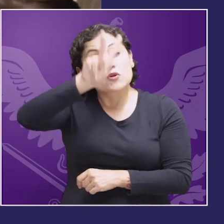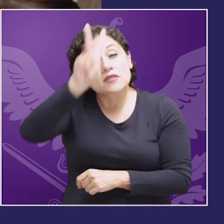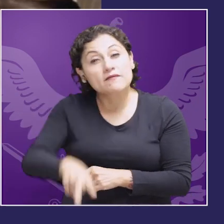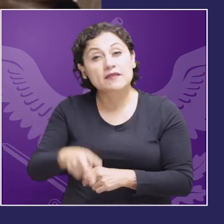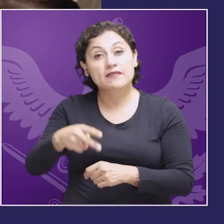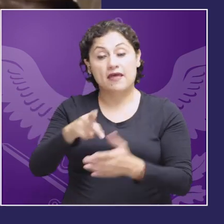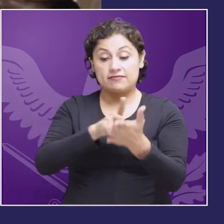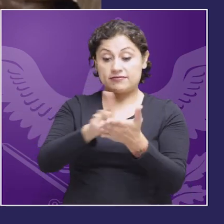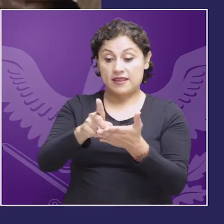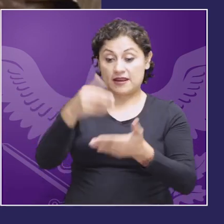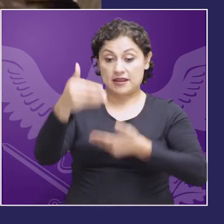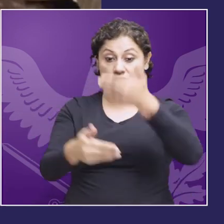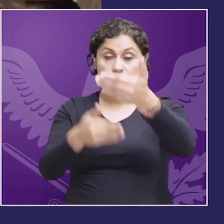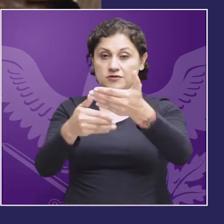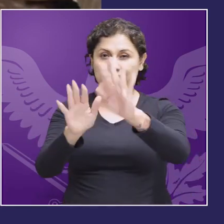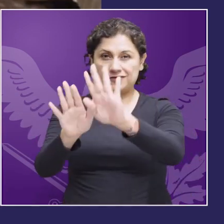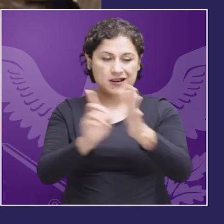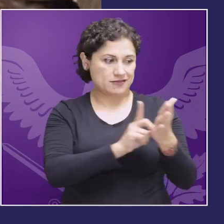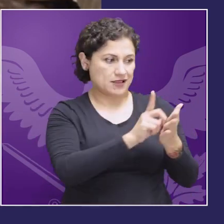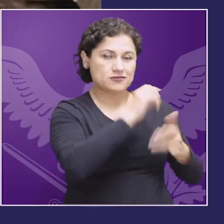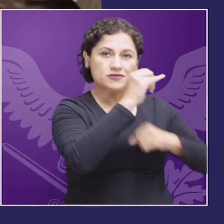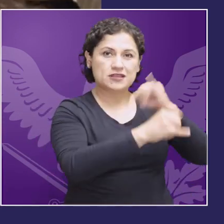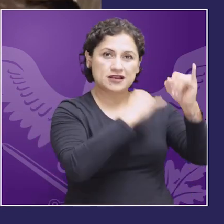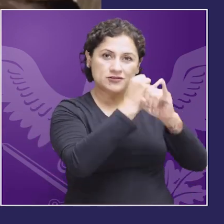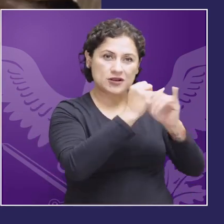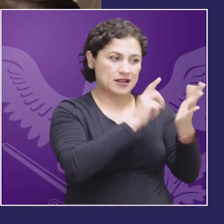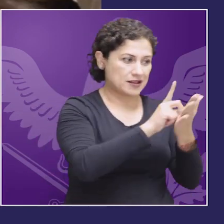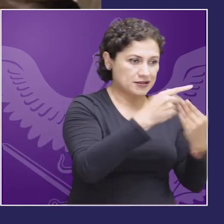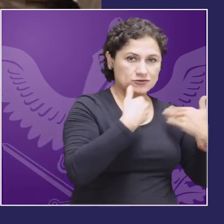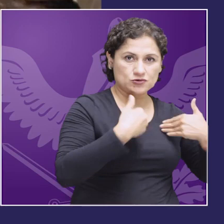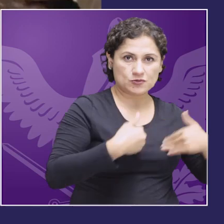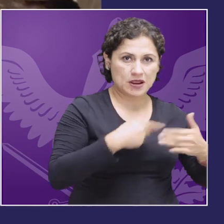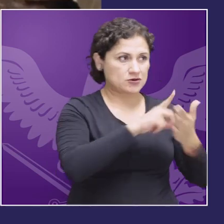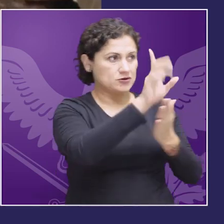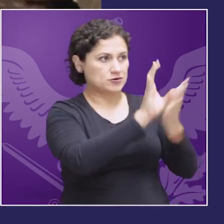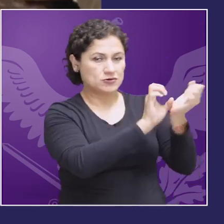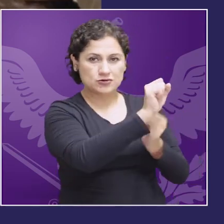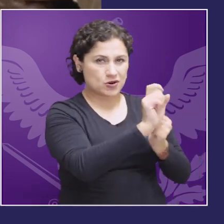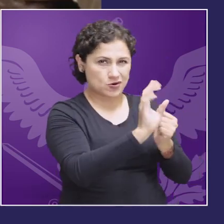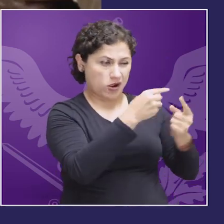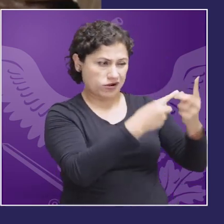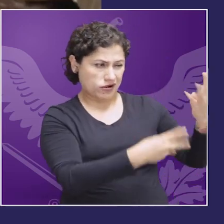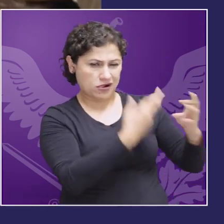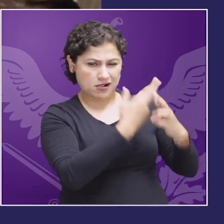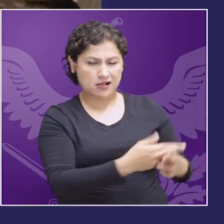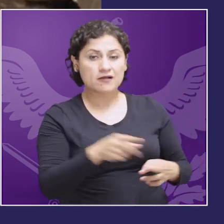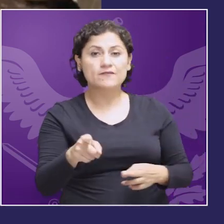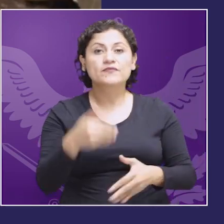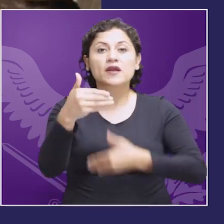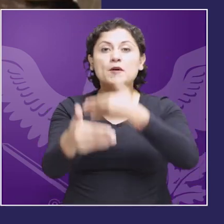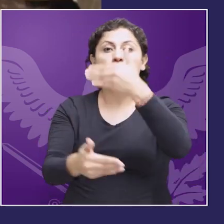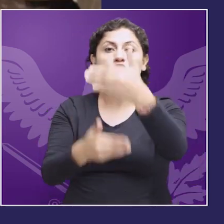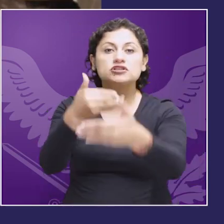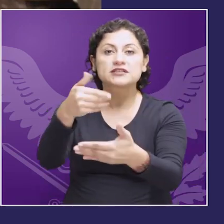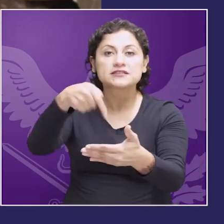derecho internacional de los derechos humanos, ya no desde el derecho constitucional, sino desde el derecho procesal, mecanismos procesales para